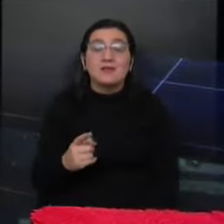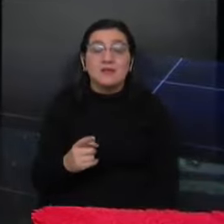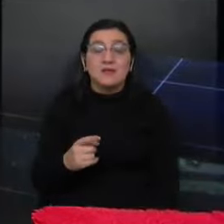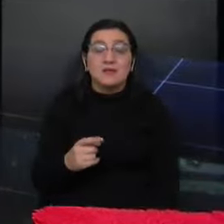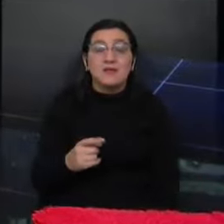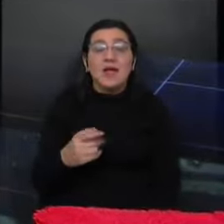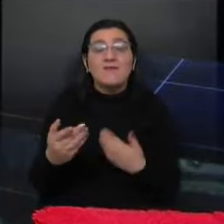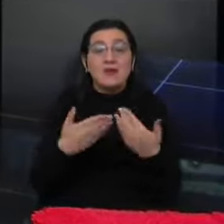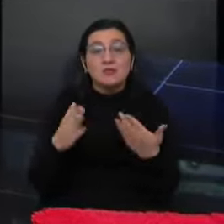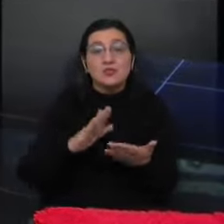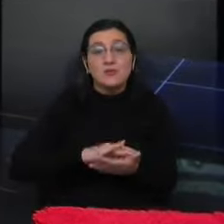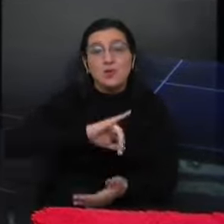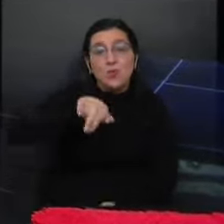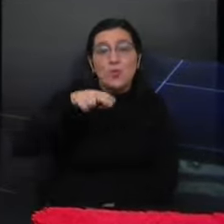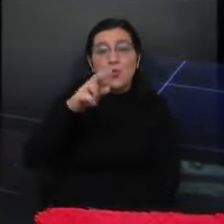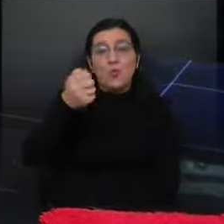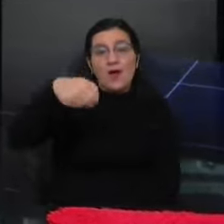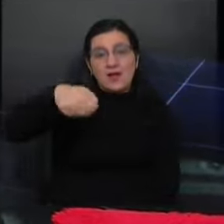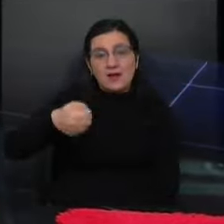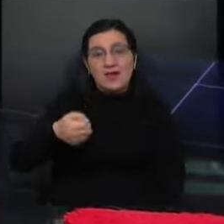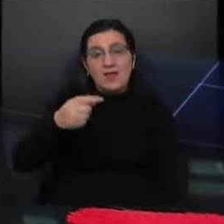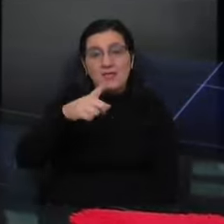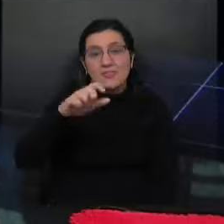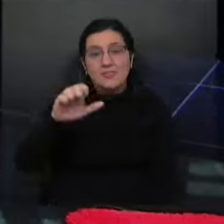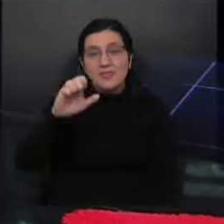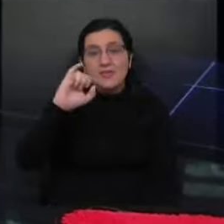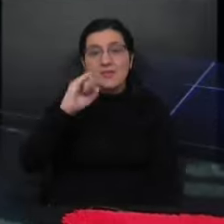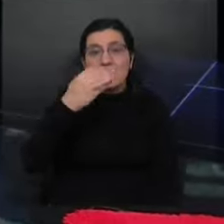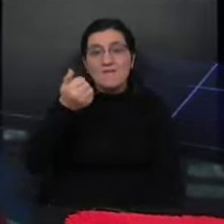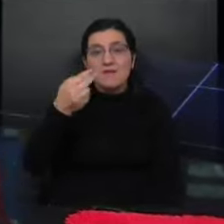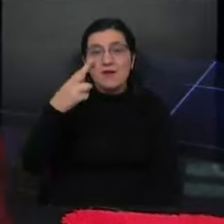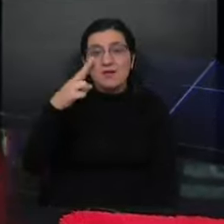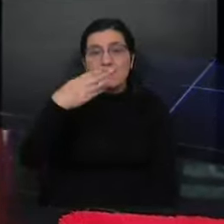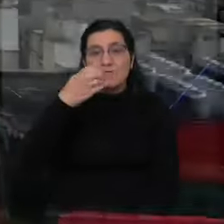Juana de ibarburu con ustedes biblioteca viva señoras y